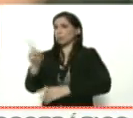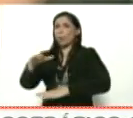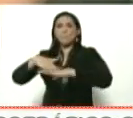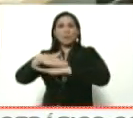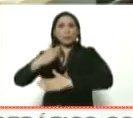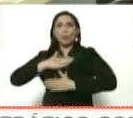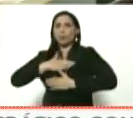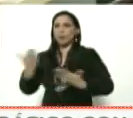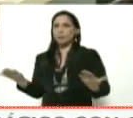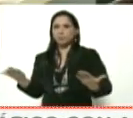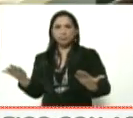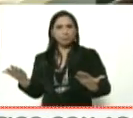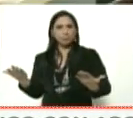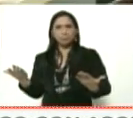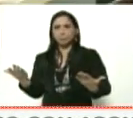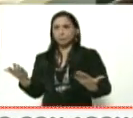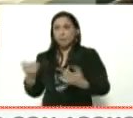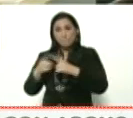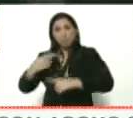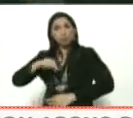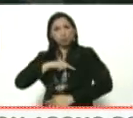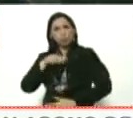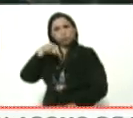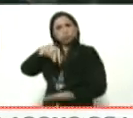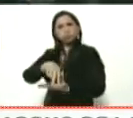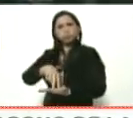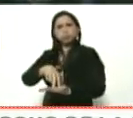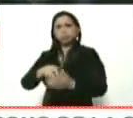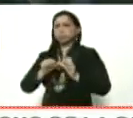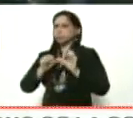perdonan. Pero nosotros aquí de pie,